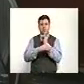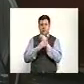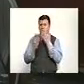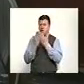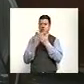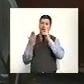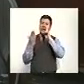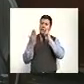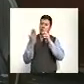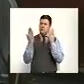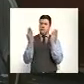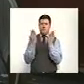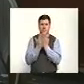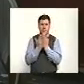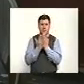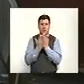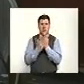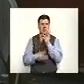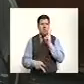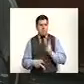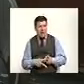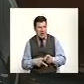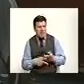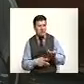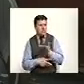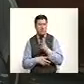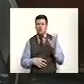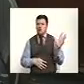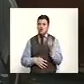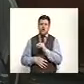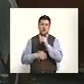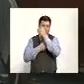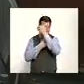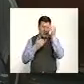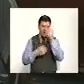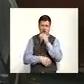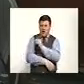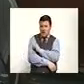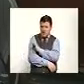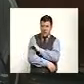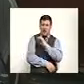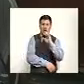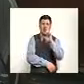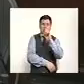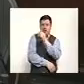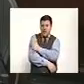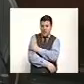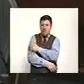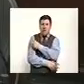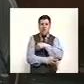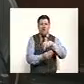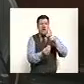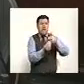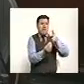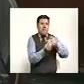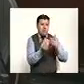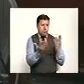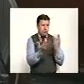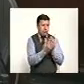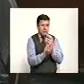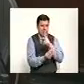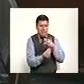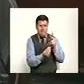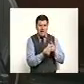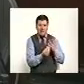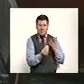las investigaciones sobre criminalidad. Todas, de las FARC, de los paramilitares, del ELN, de la PACRIM, todos se embarcarán en el